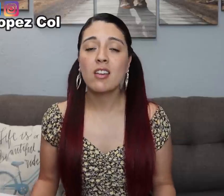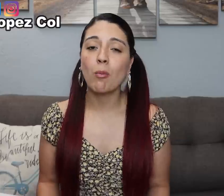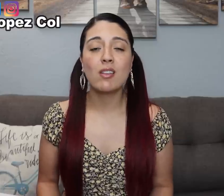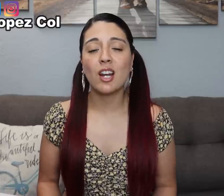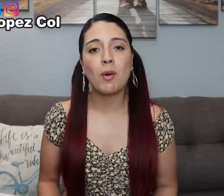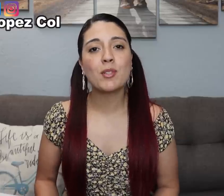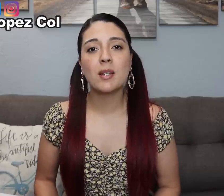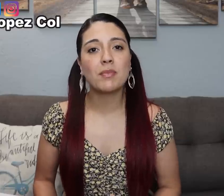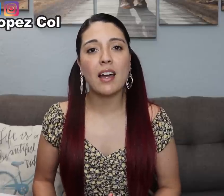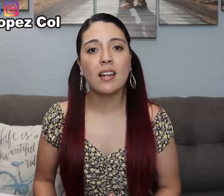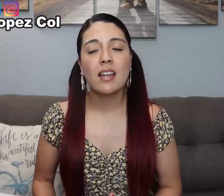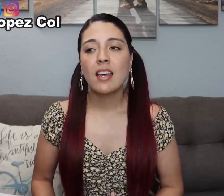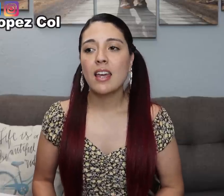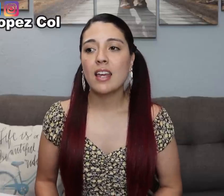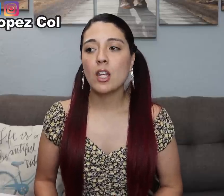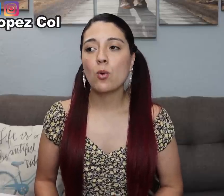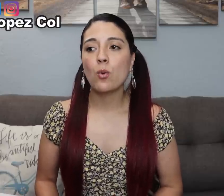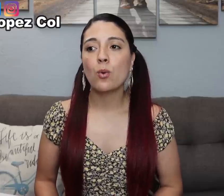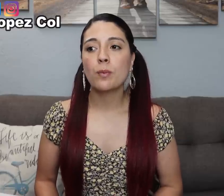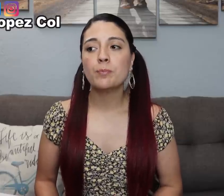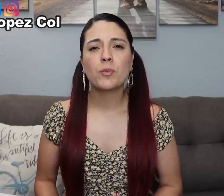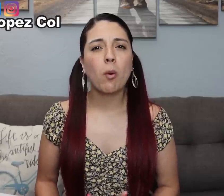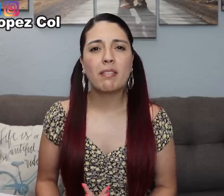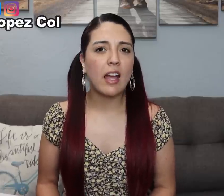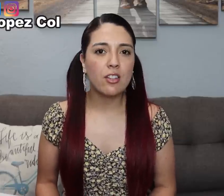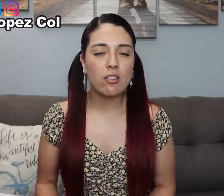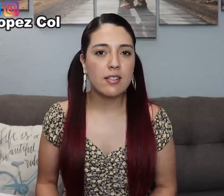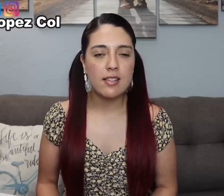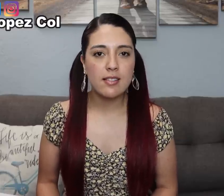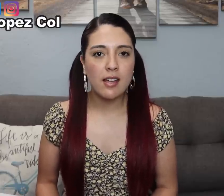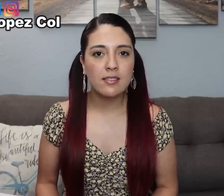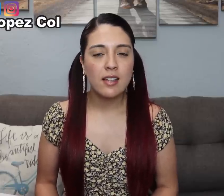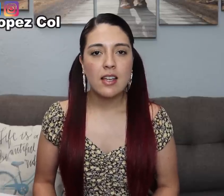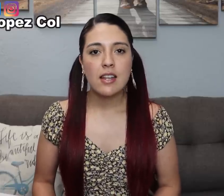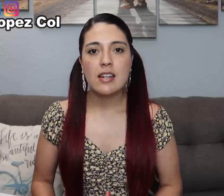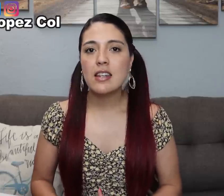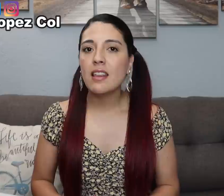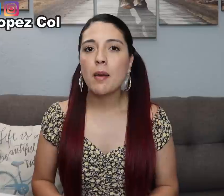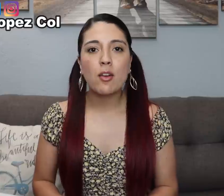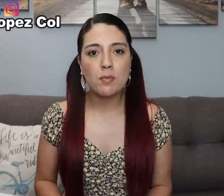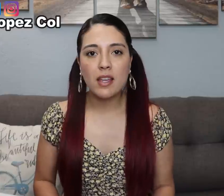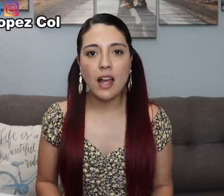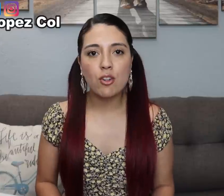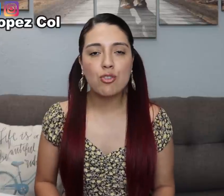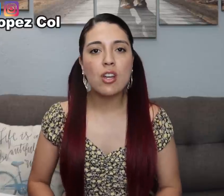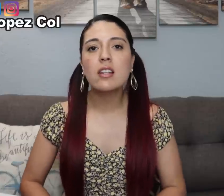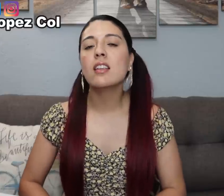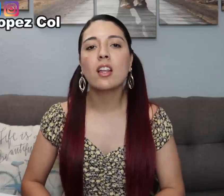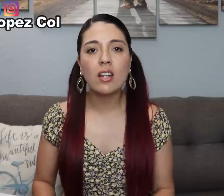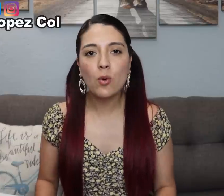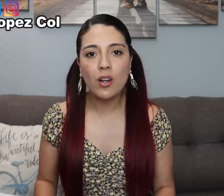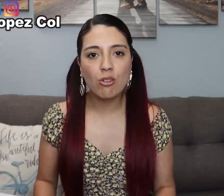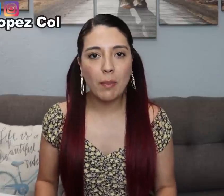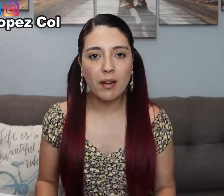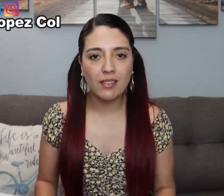México. Como dice él, no vamos a aceptar ningún comentario racista ni de los mexicanos ni